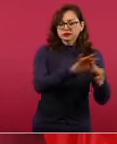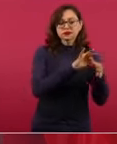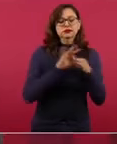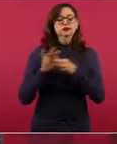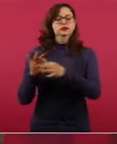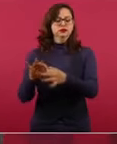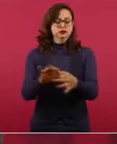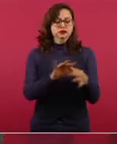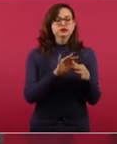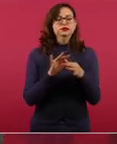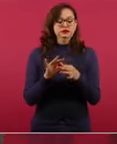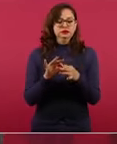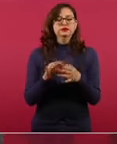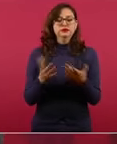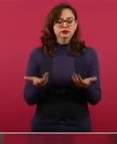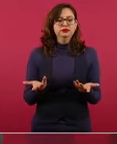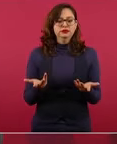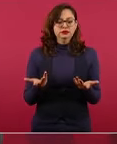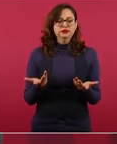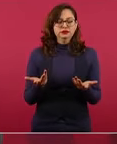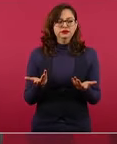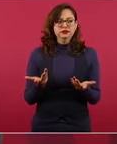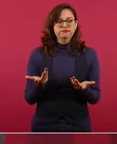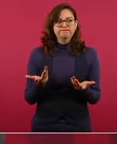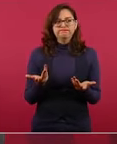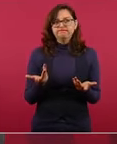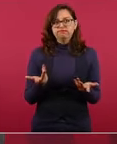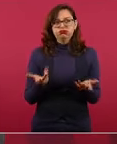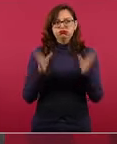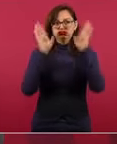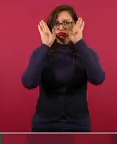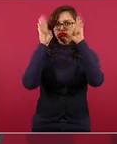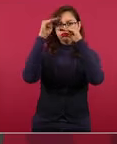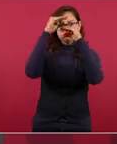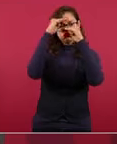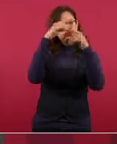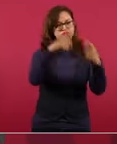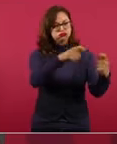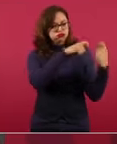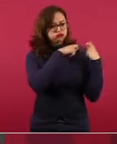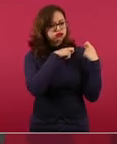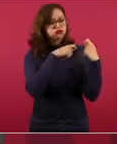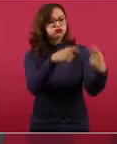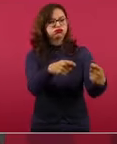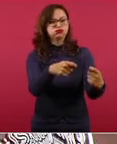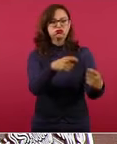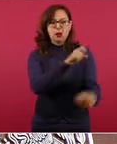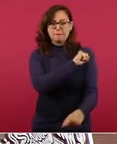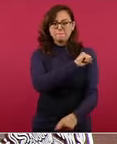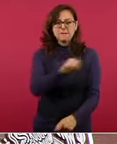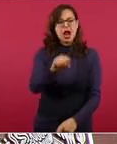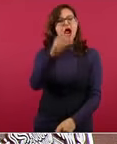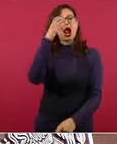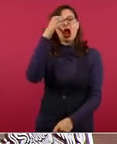no es un conservador despiadado